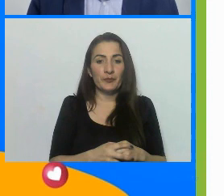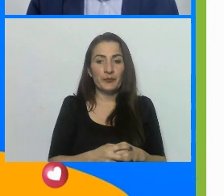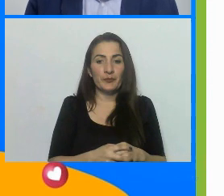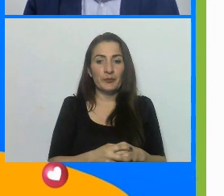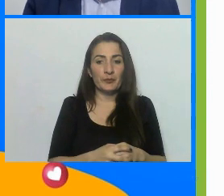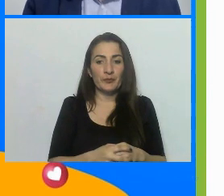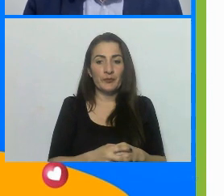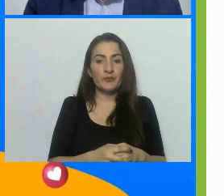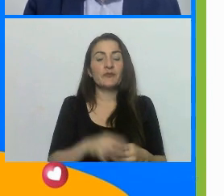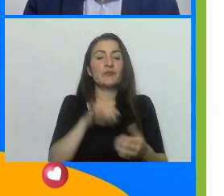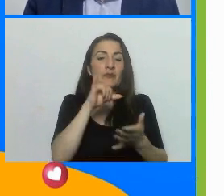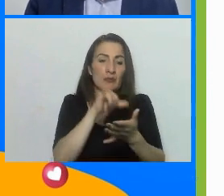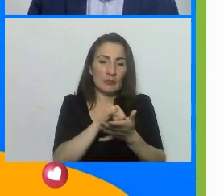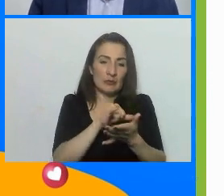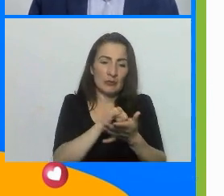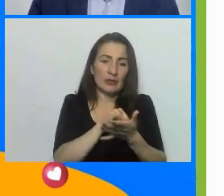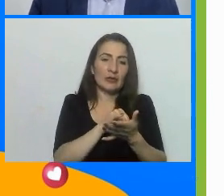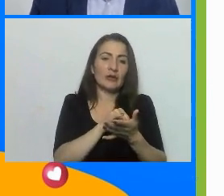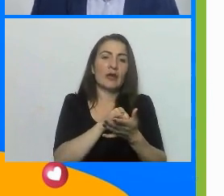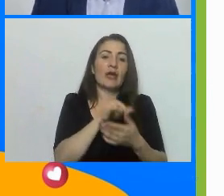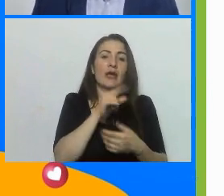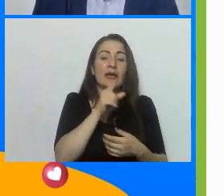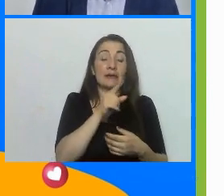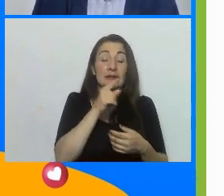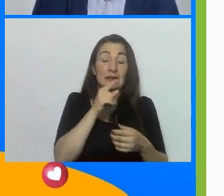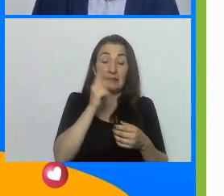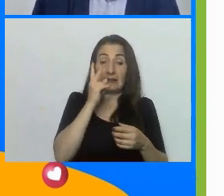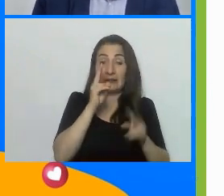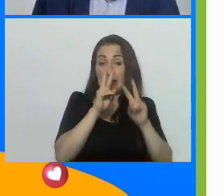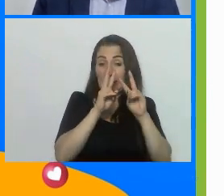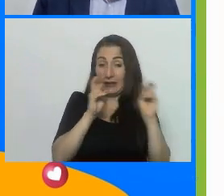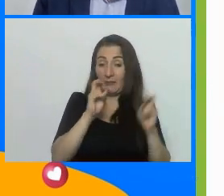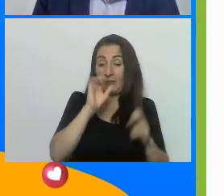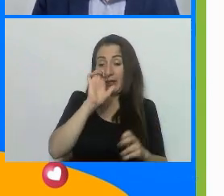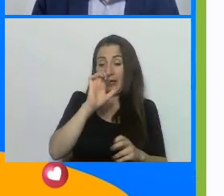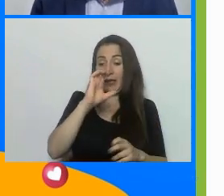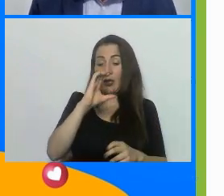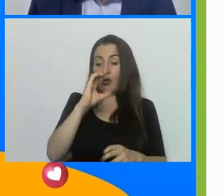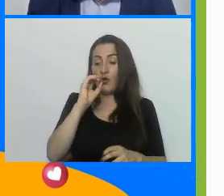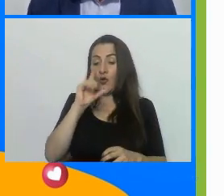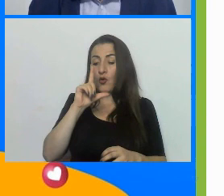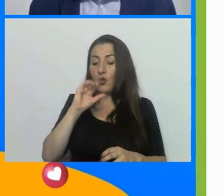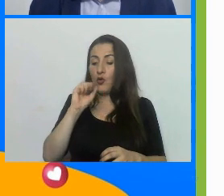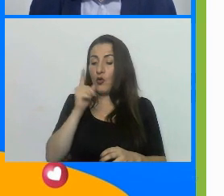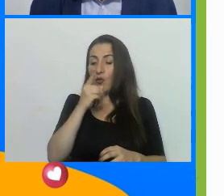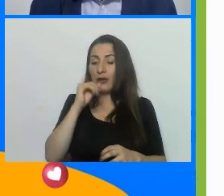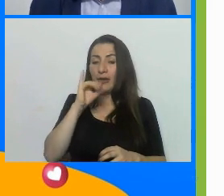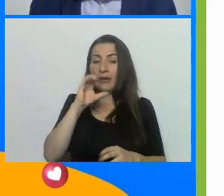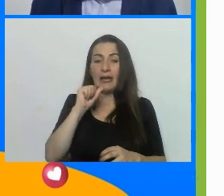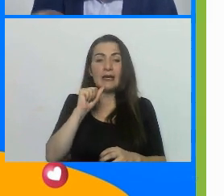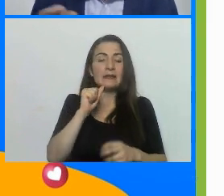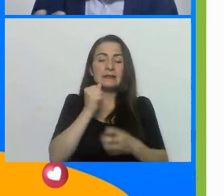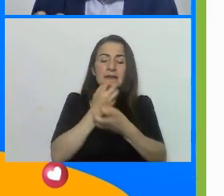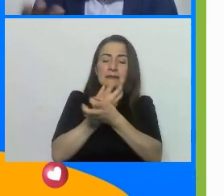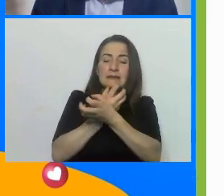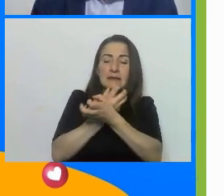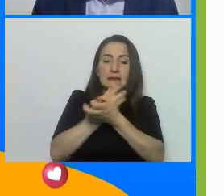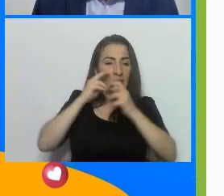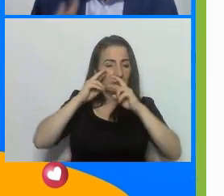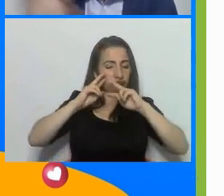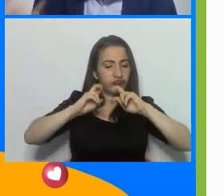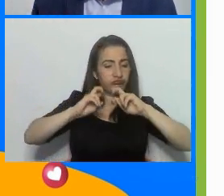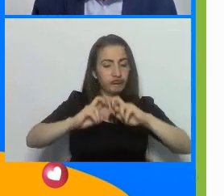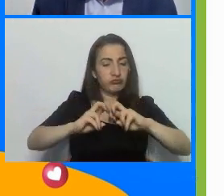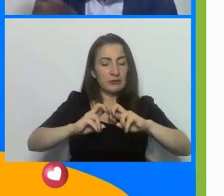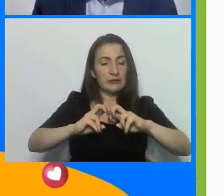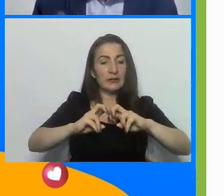Por eso entonces, cuando se habla de ecología, se habla de que es una ciencia, ¿sí? Que estudia los seres vivos